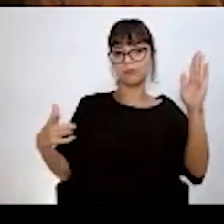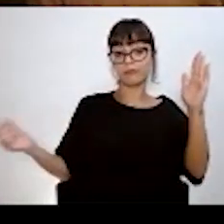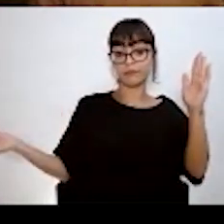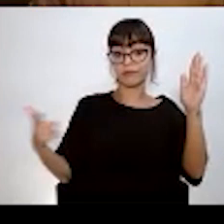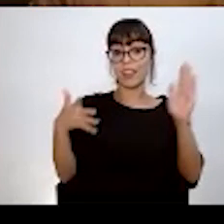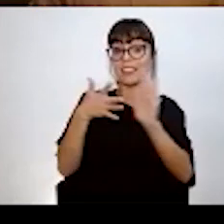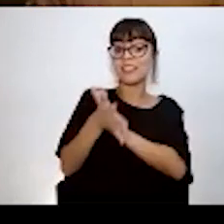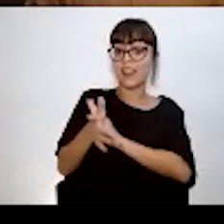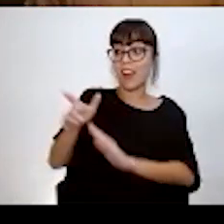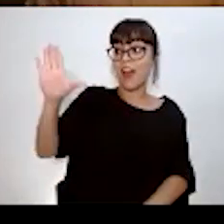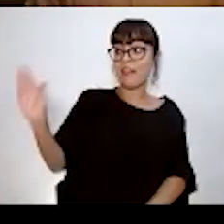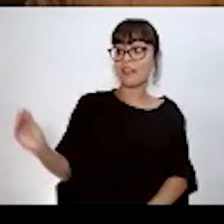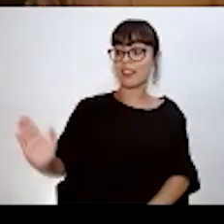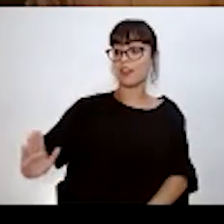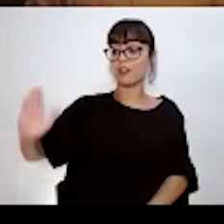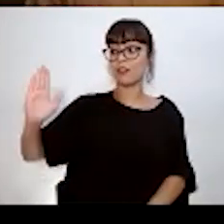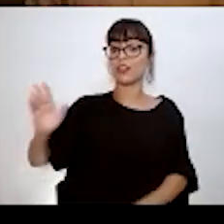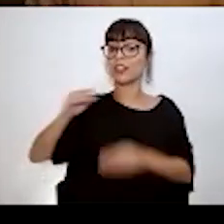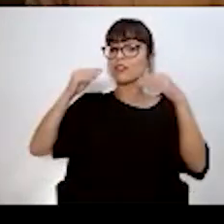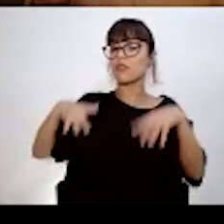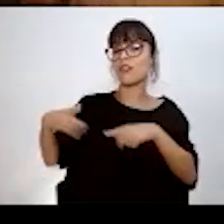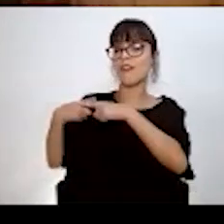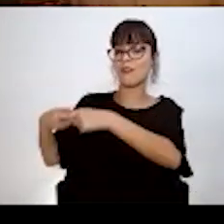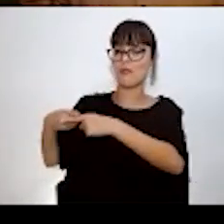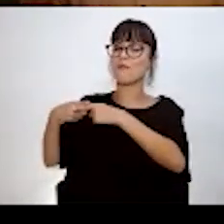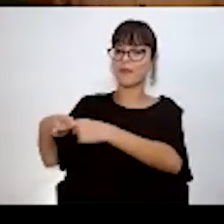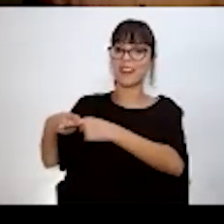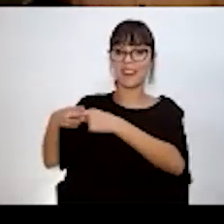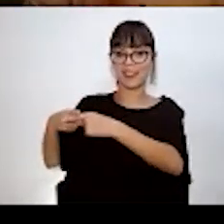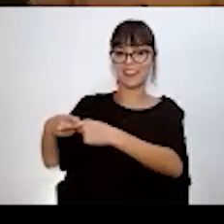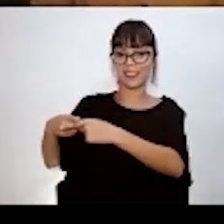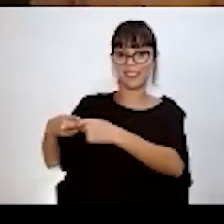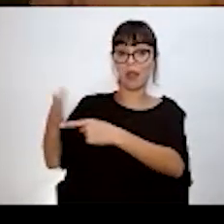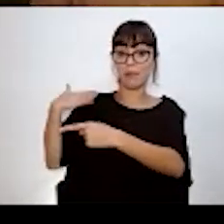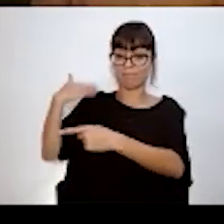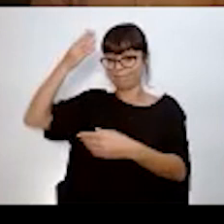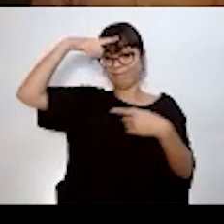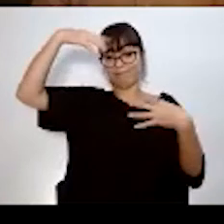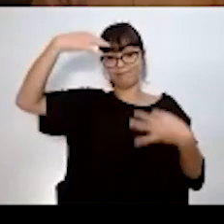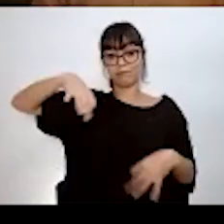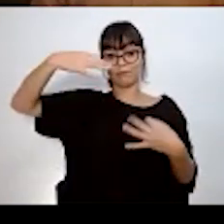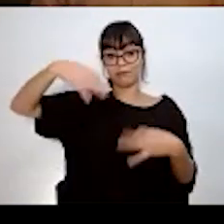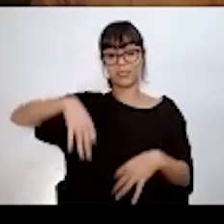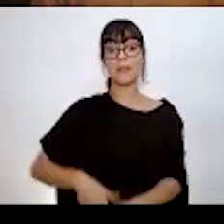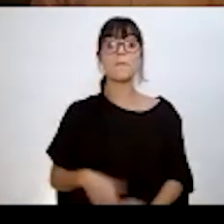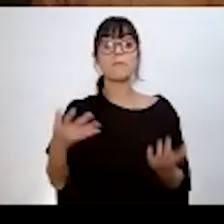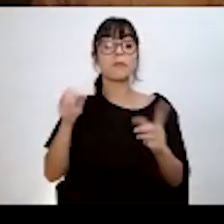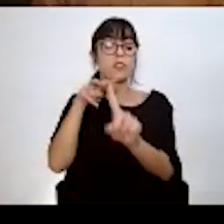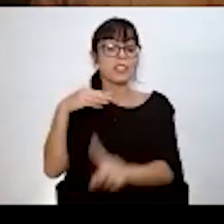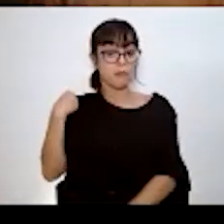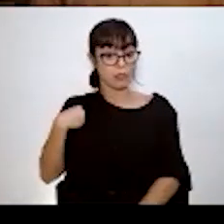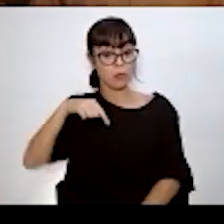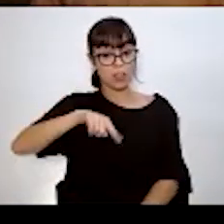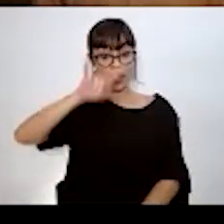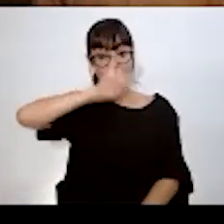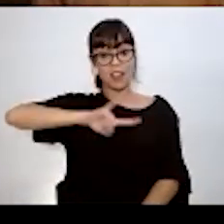que lo que habíamos pensado hasta el momento. Desde ese punto de vista, en Canarias también vamos a encontrar el eco de